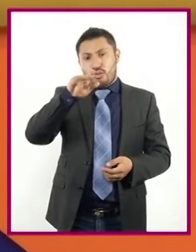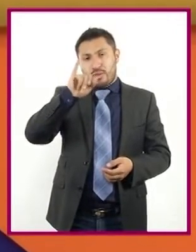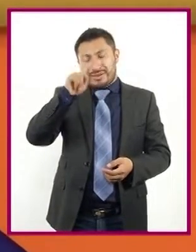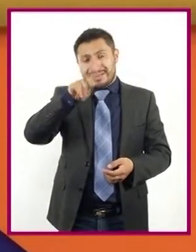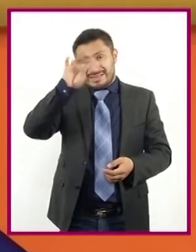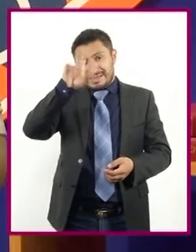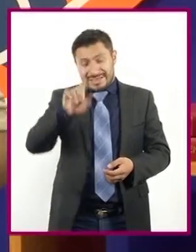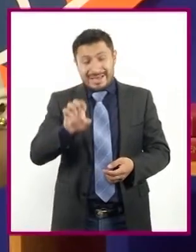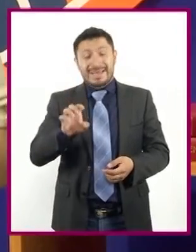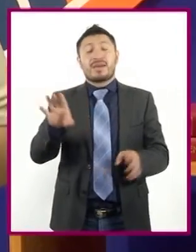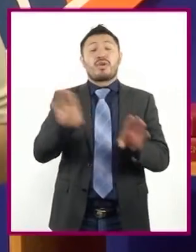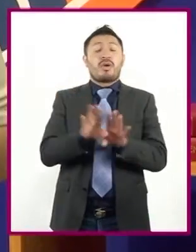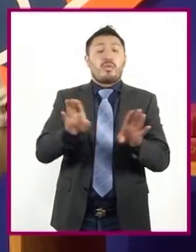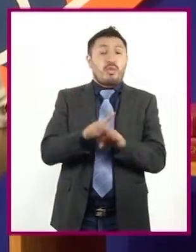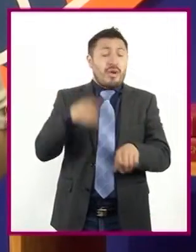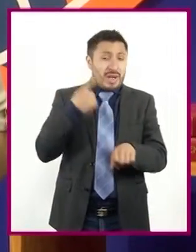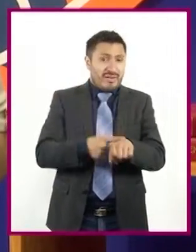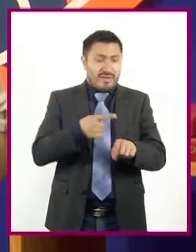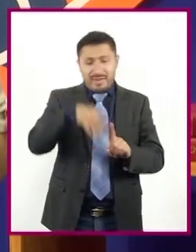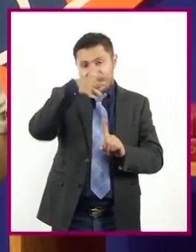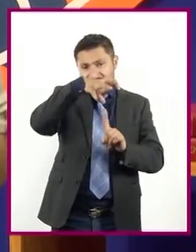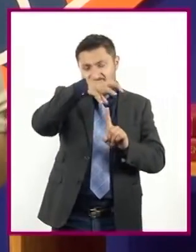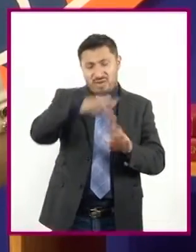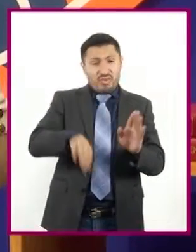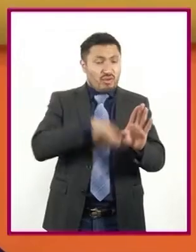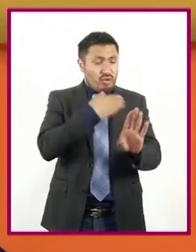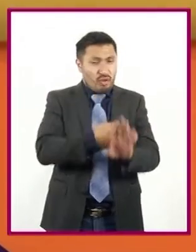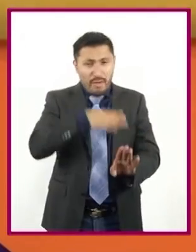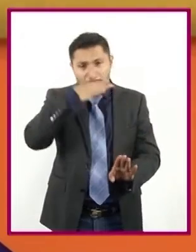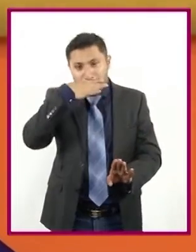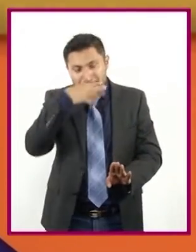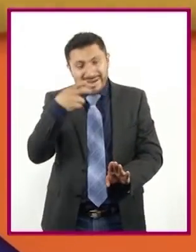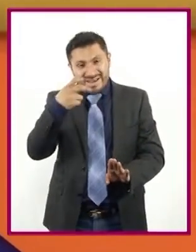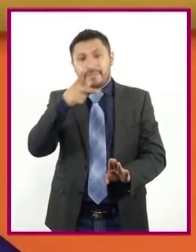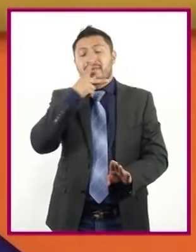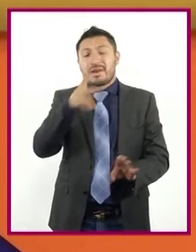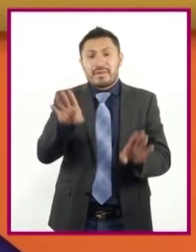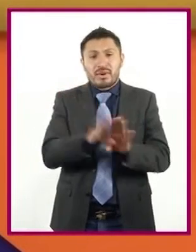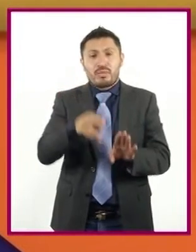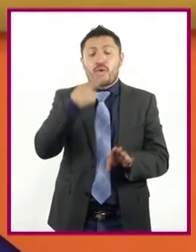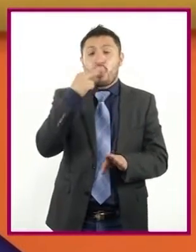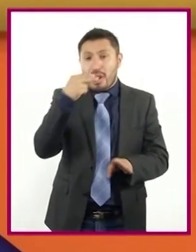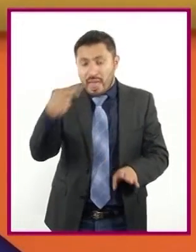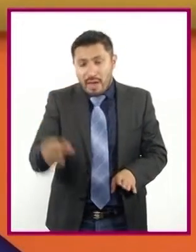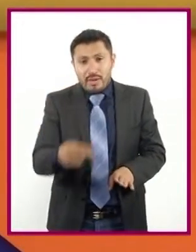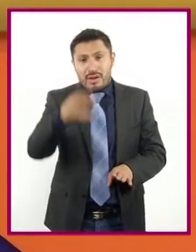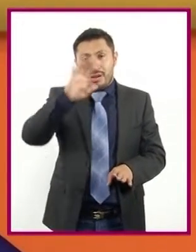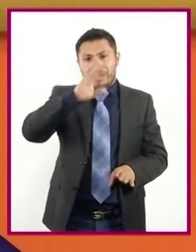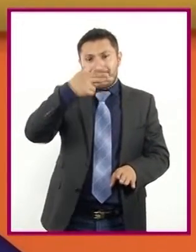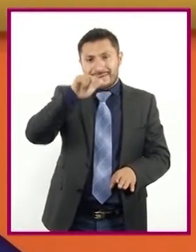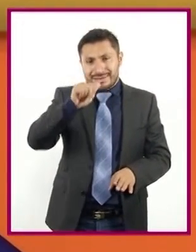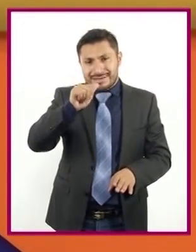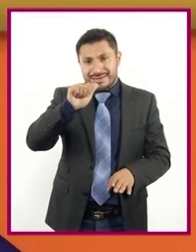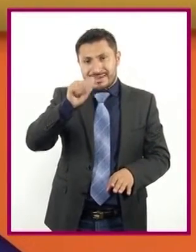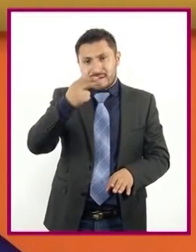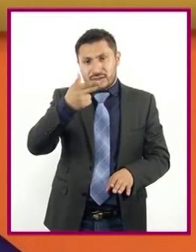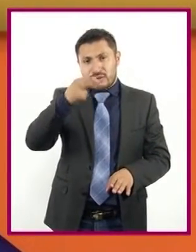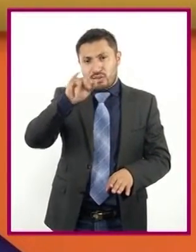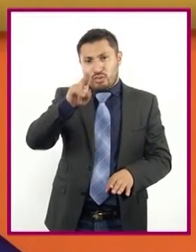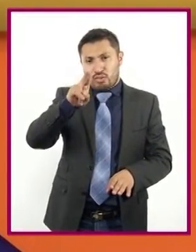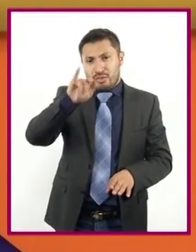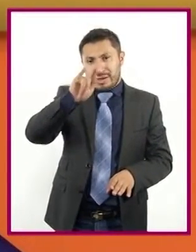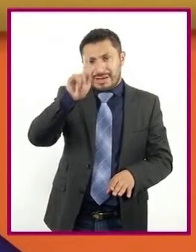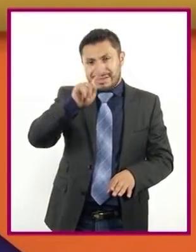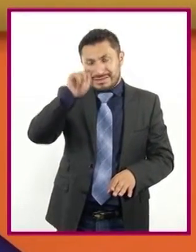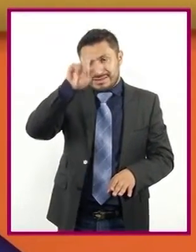producida por un hongo que afecta los cultivos del maíz. Es un término de origen náhuatl, chahuiztli, que significa enfermedad de la hoja